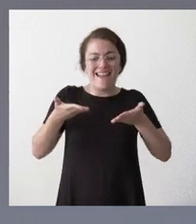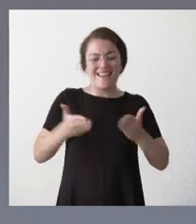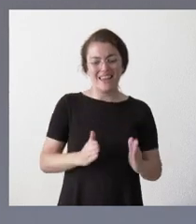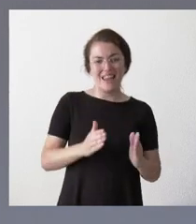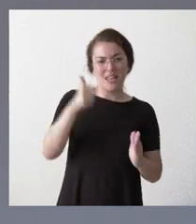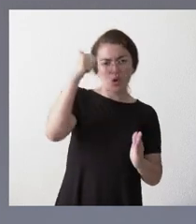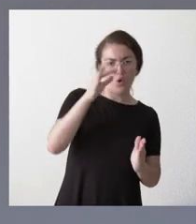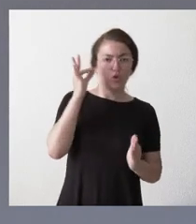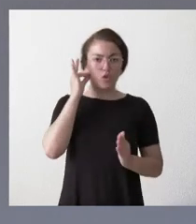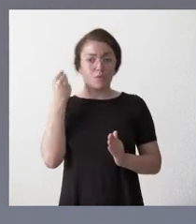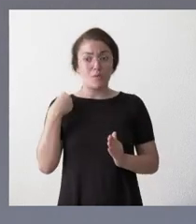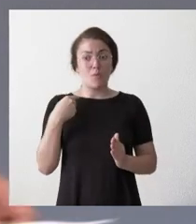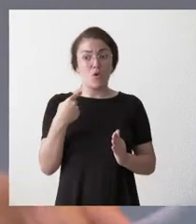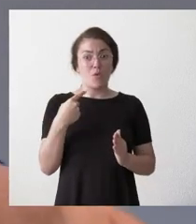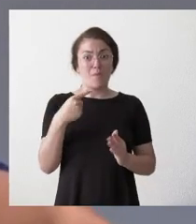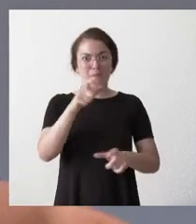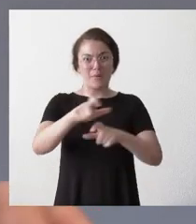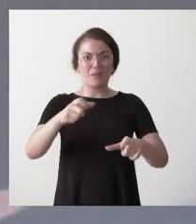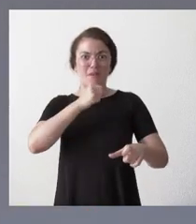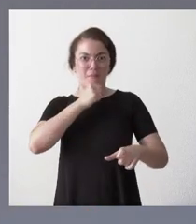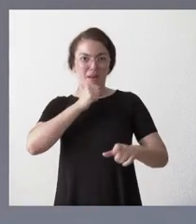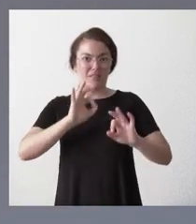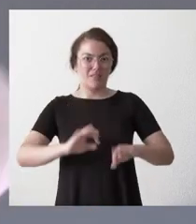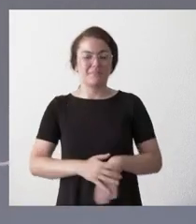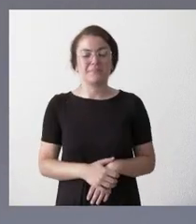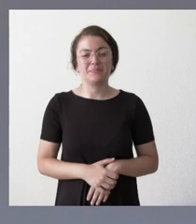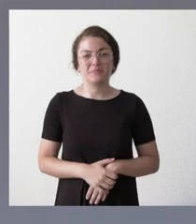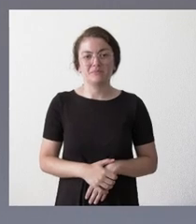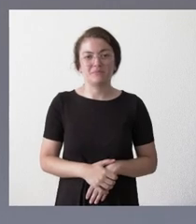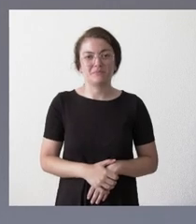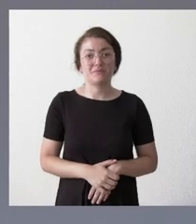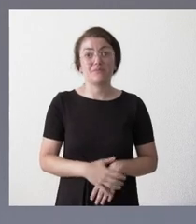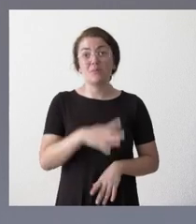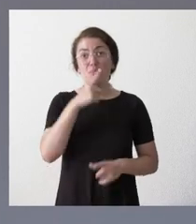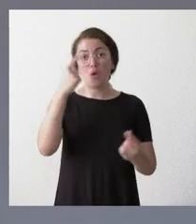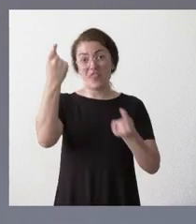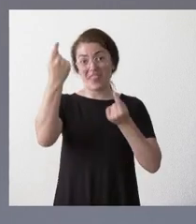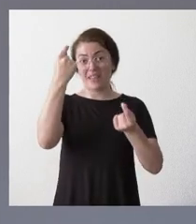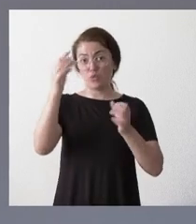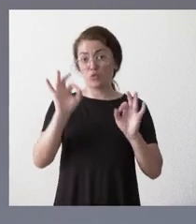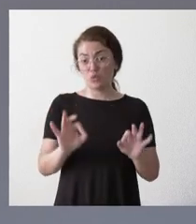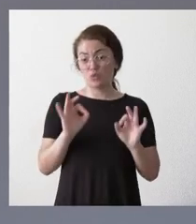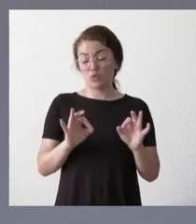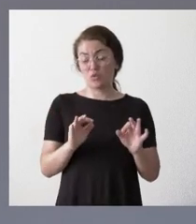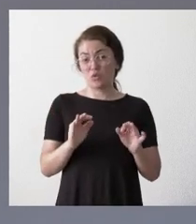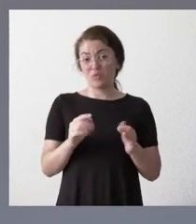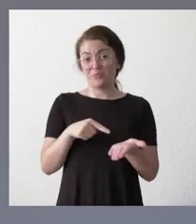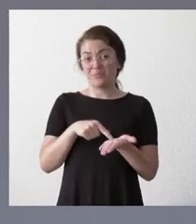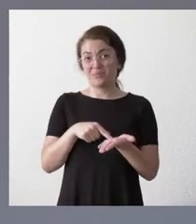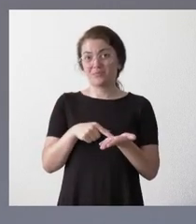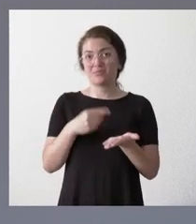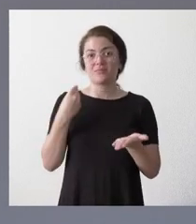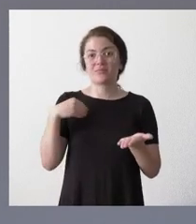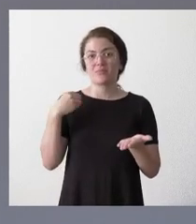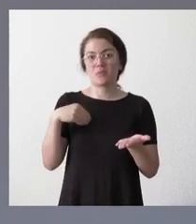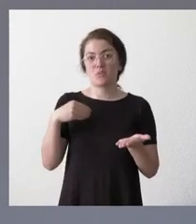hijas de estas personas. Ante estos datos, y permítanme que comparta también las palabras que